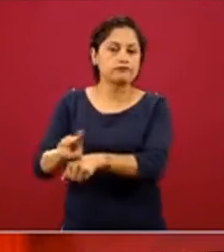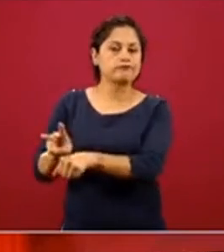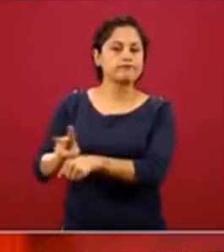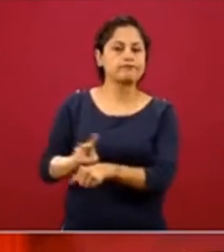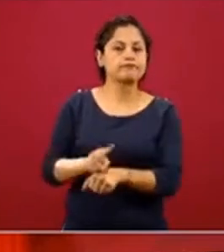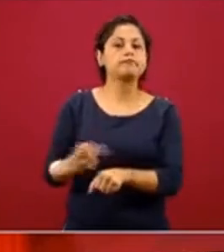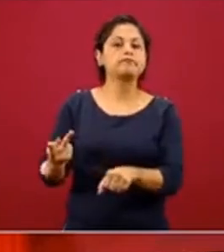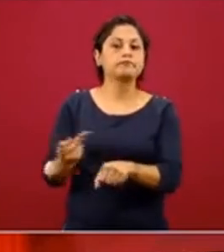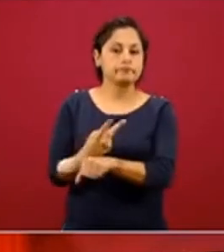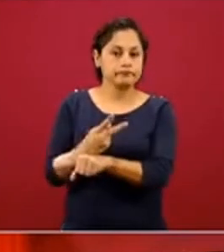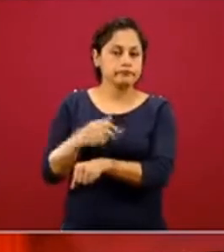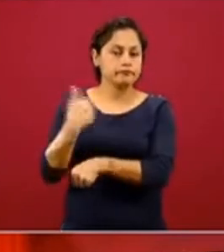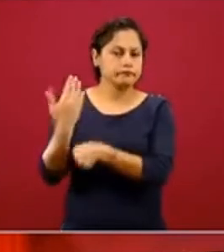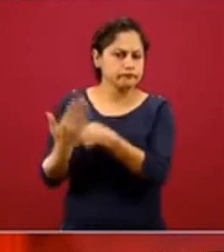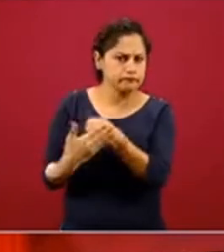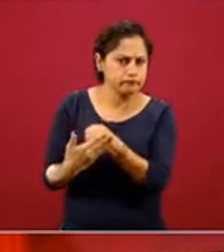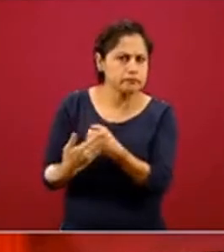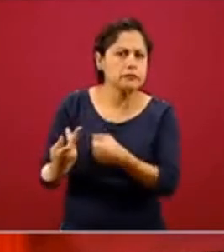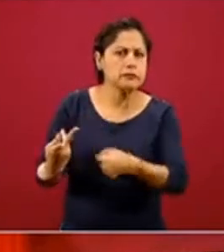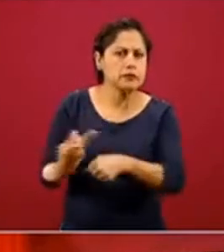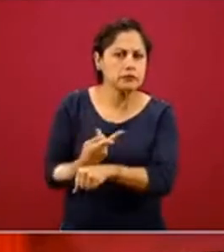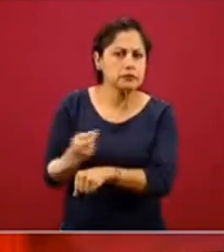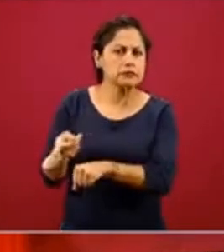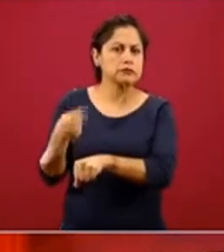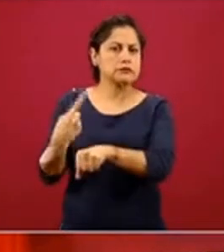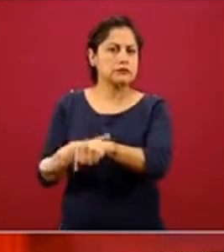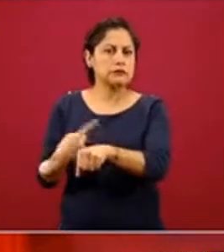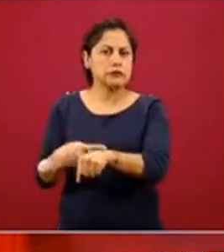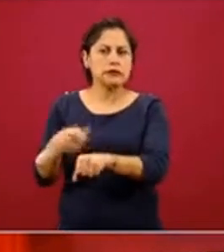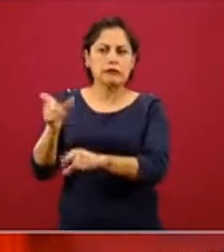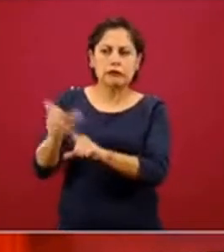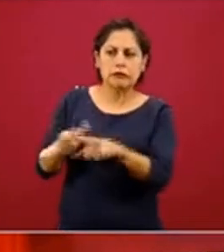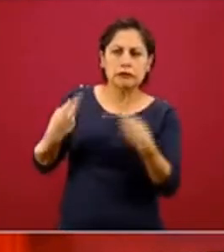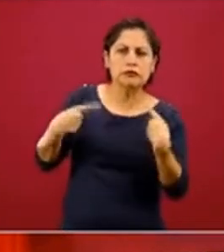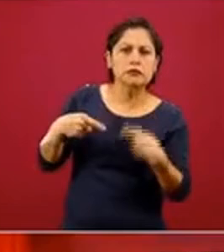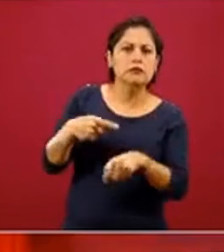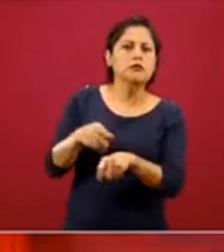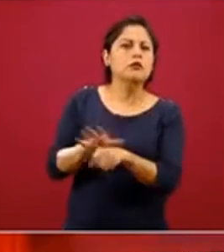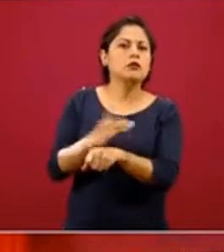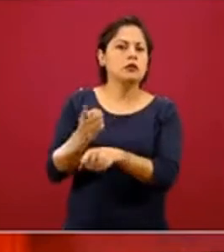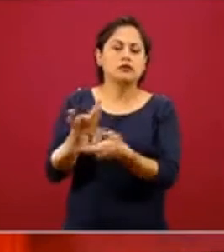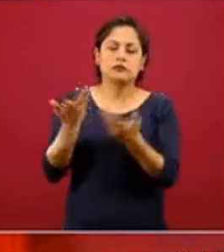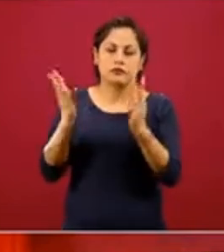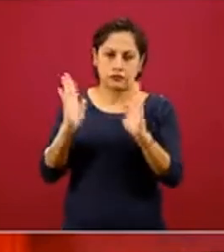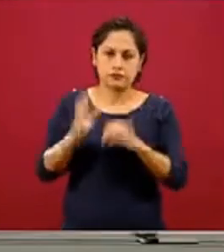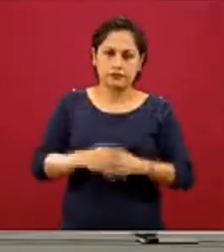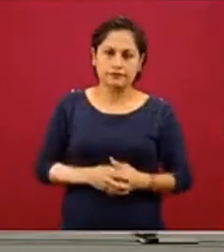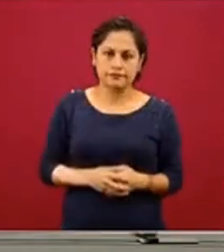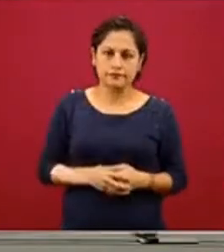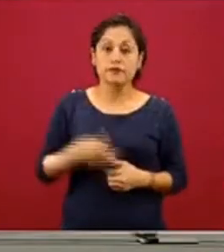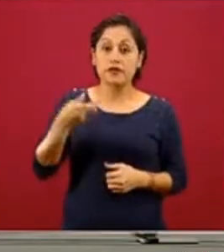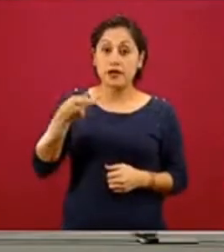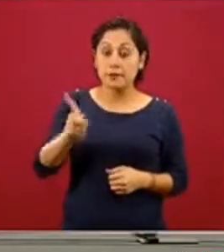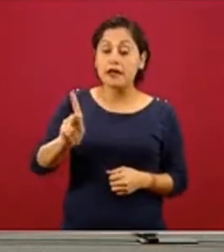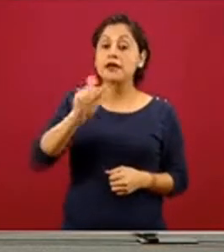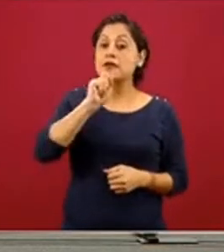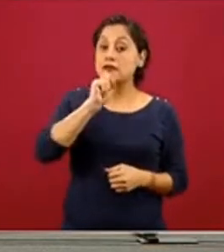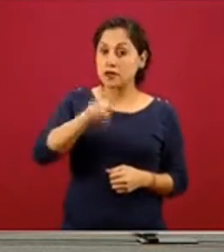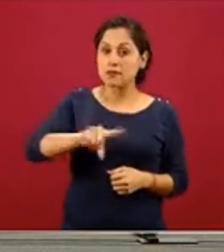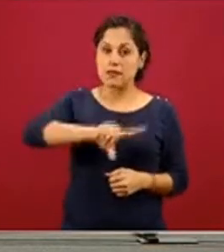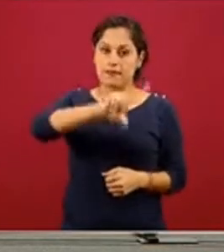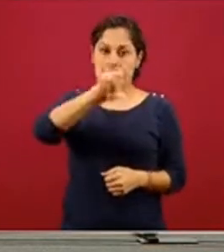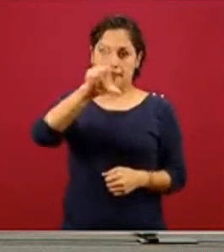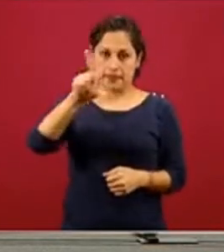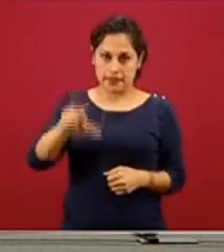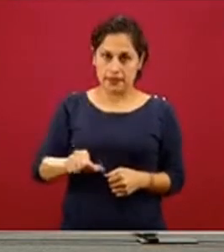se puede referir o de qué exactamente son los casos, sino más bien, y más importante, al posicionamiento que en algún momento haga de manera